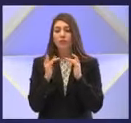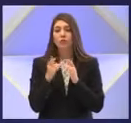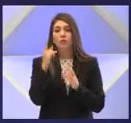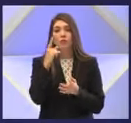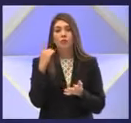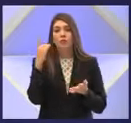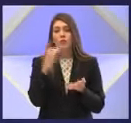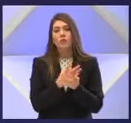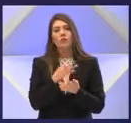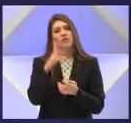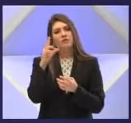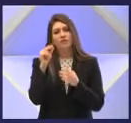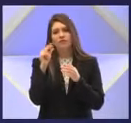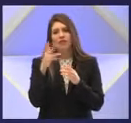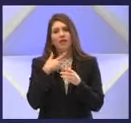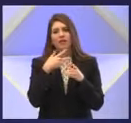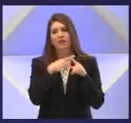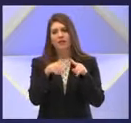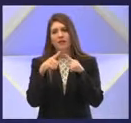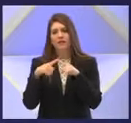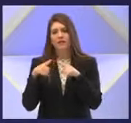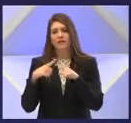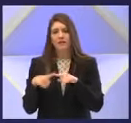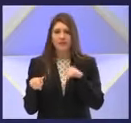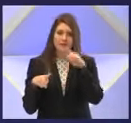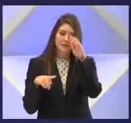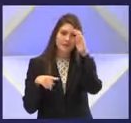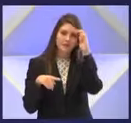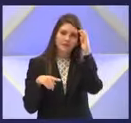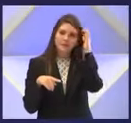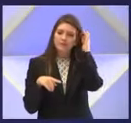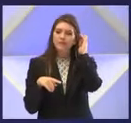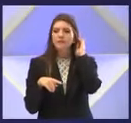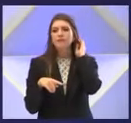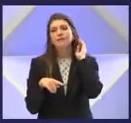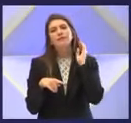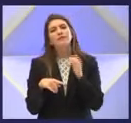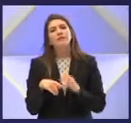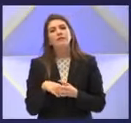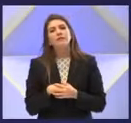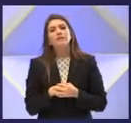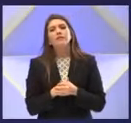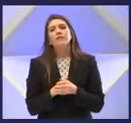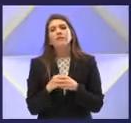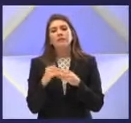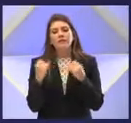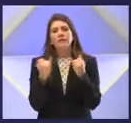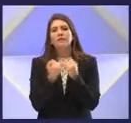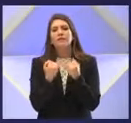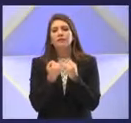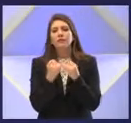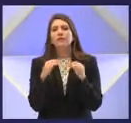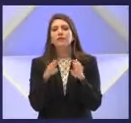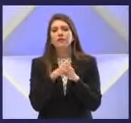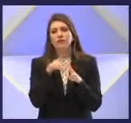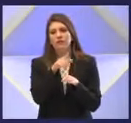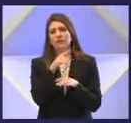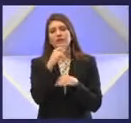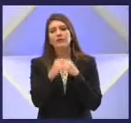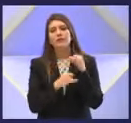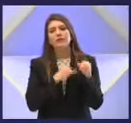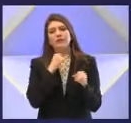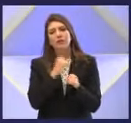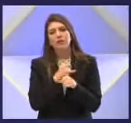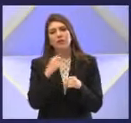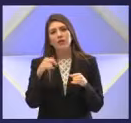digital y como pues alguien que se está adentrando hoy a nivel internacional y también en